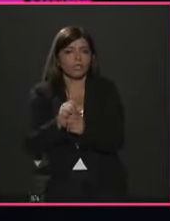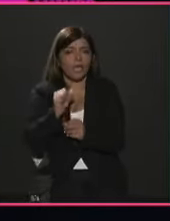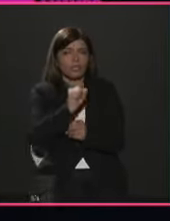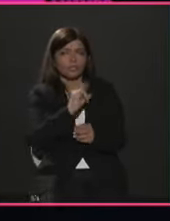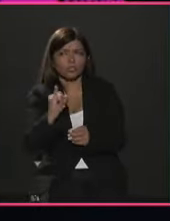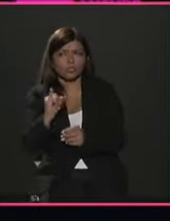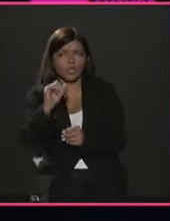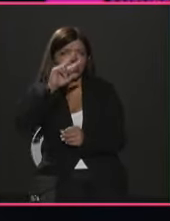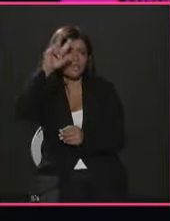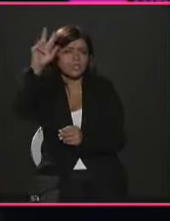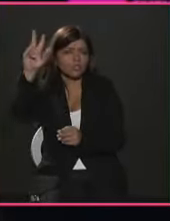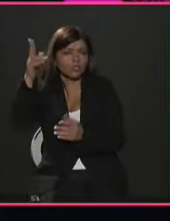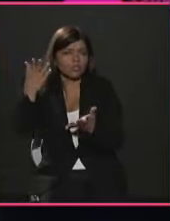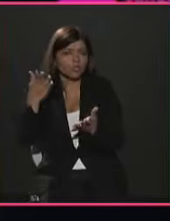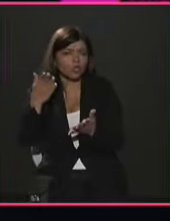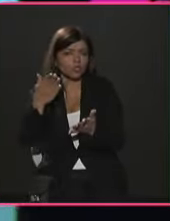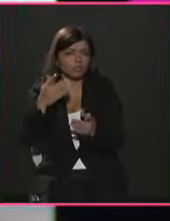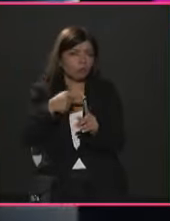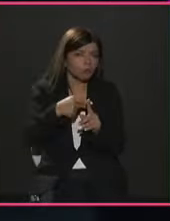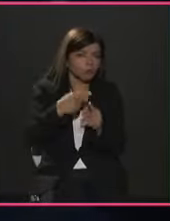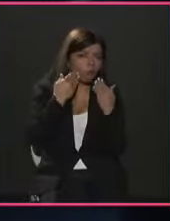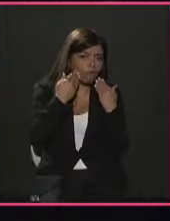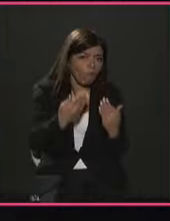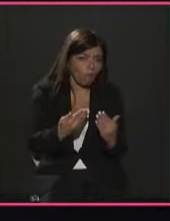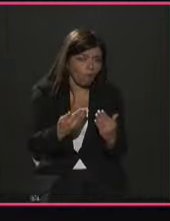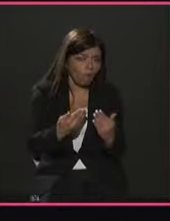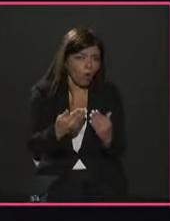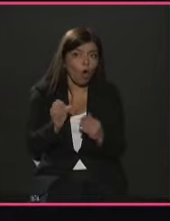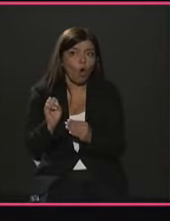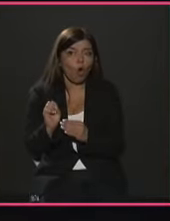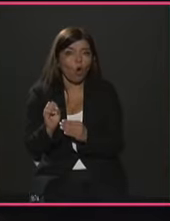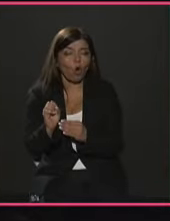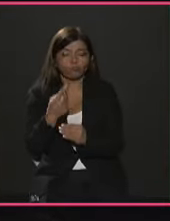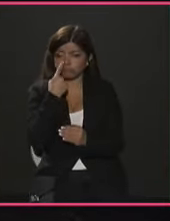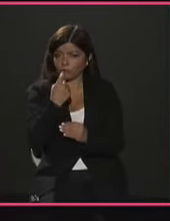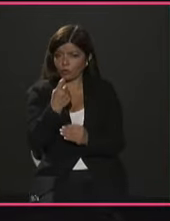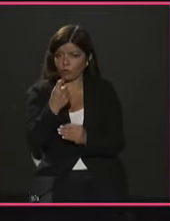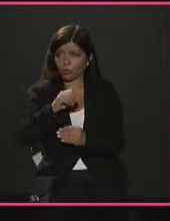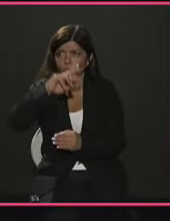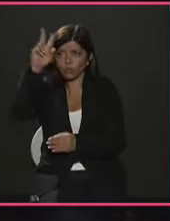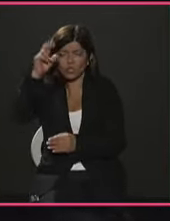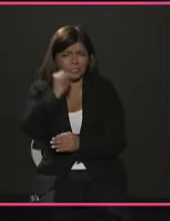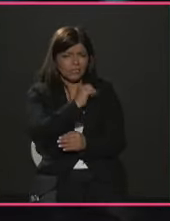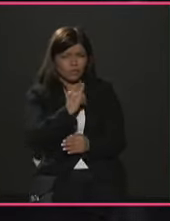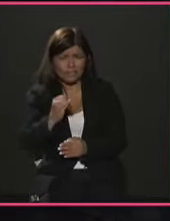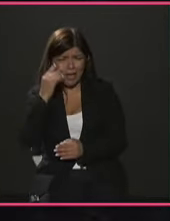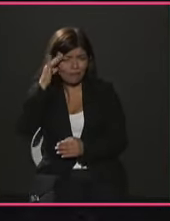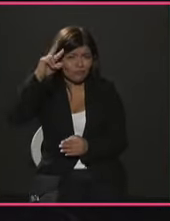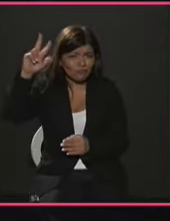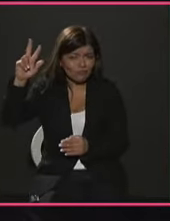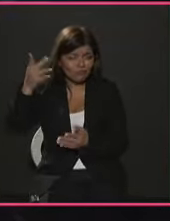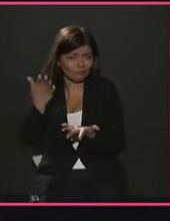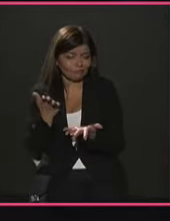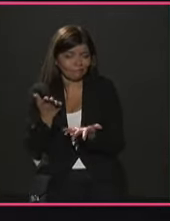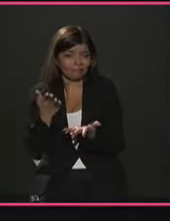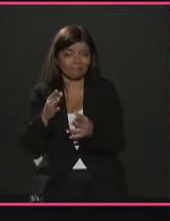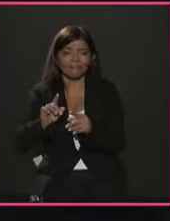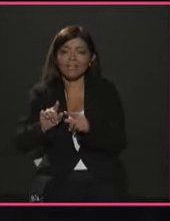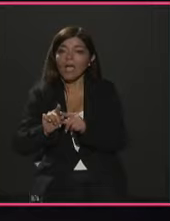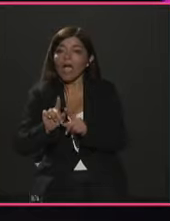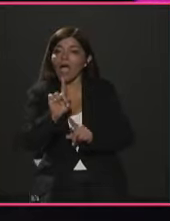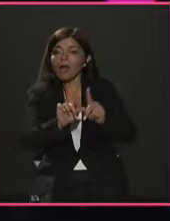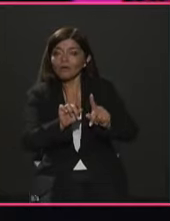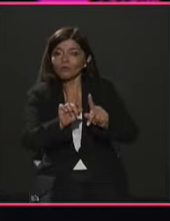siendo si será un Dios benevolente o uno más duro y durante el drama